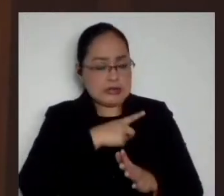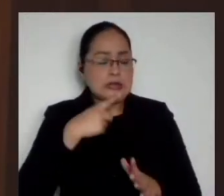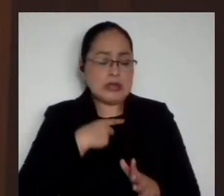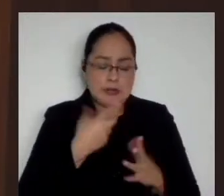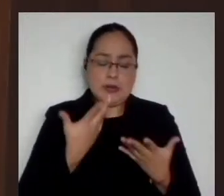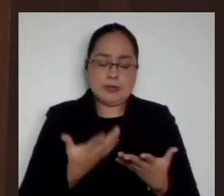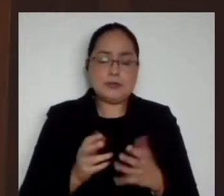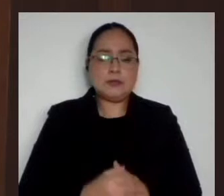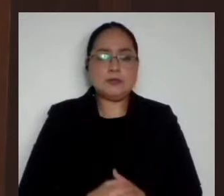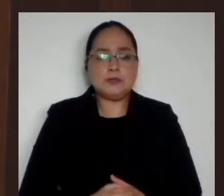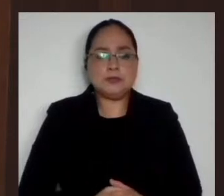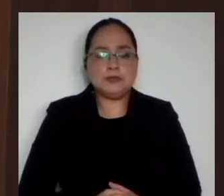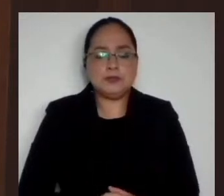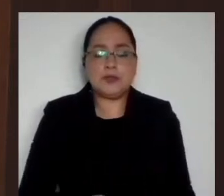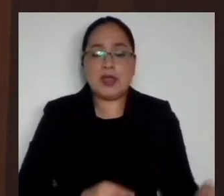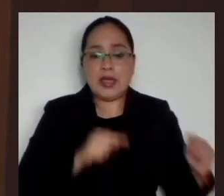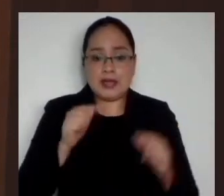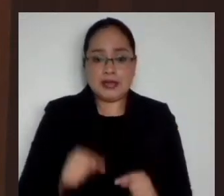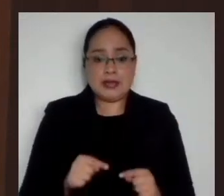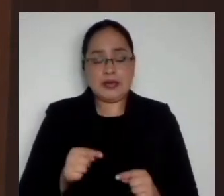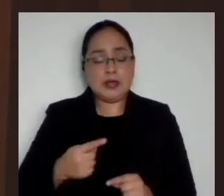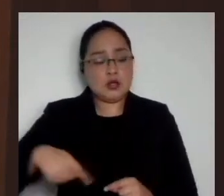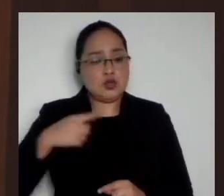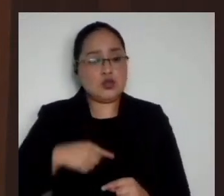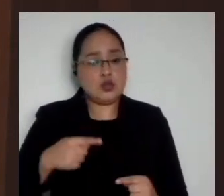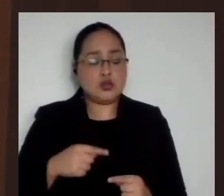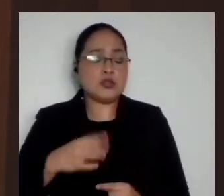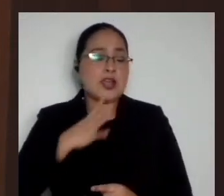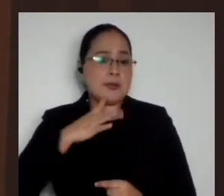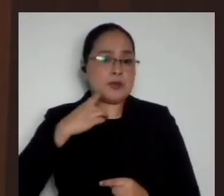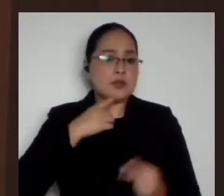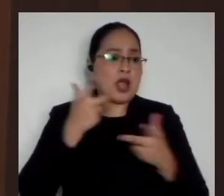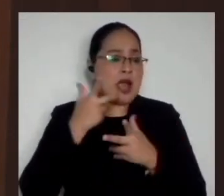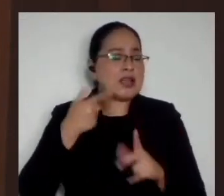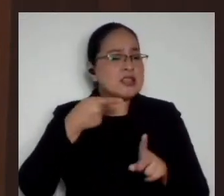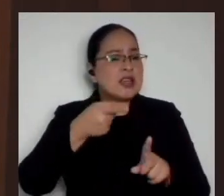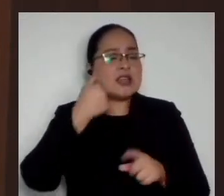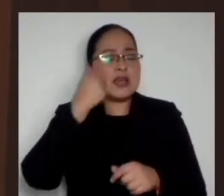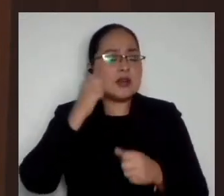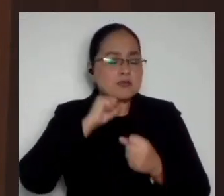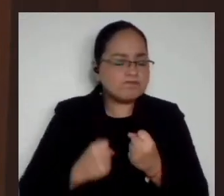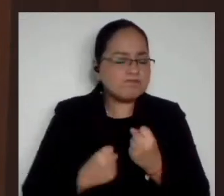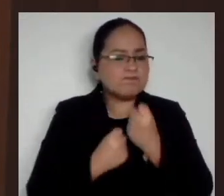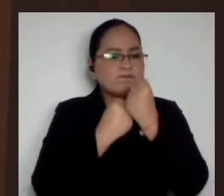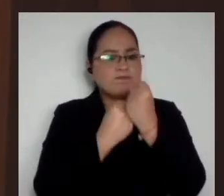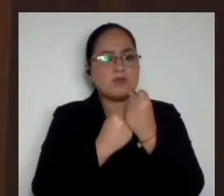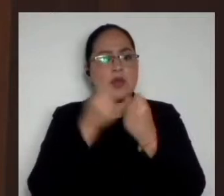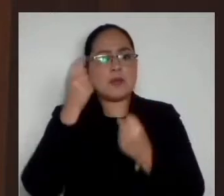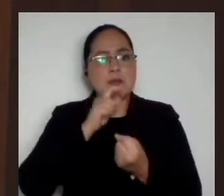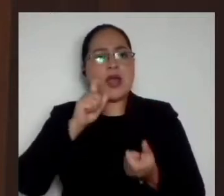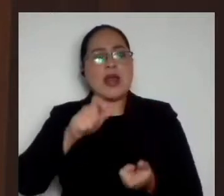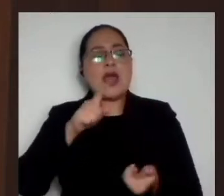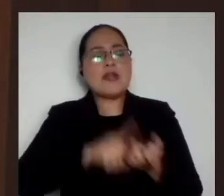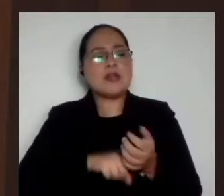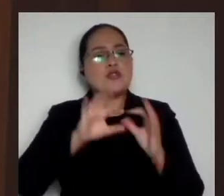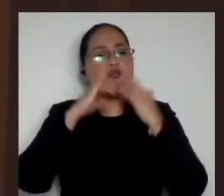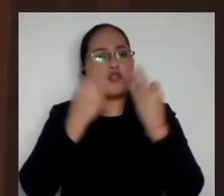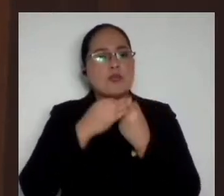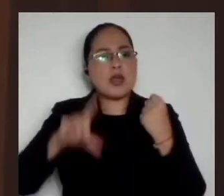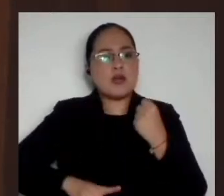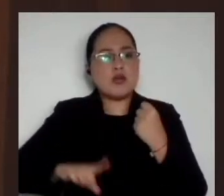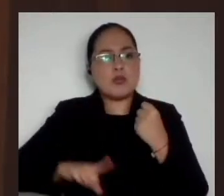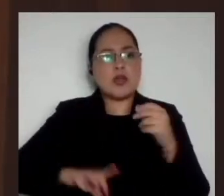en esta legislatura está orientado a eso, a potenciar esa posibilidad de cambiar el régimen.